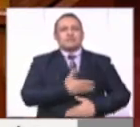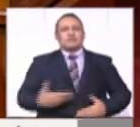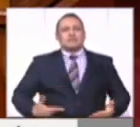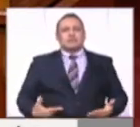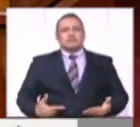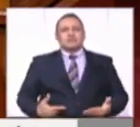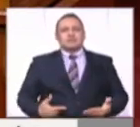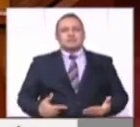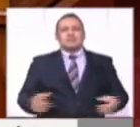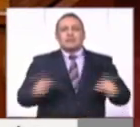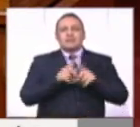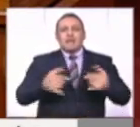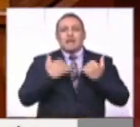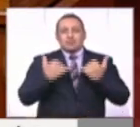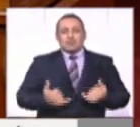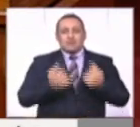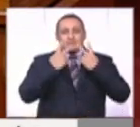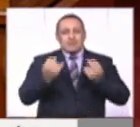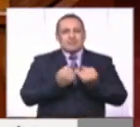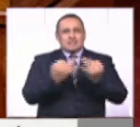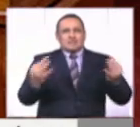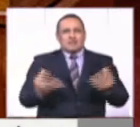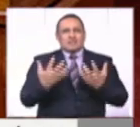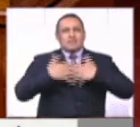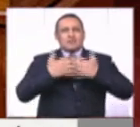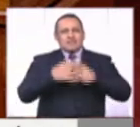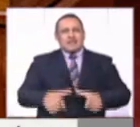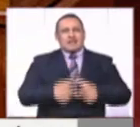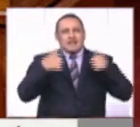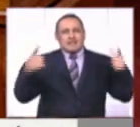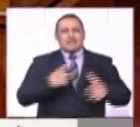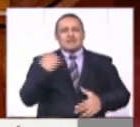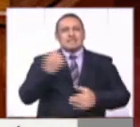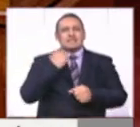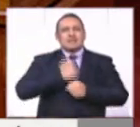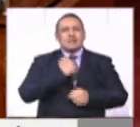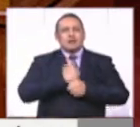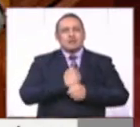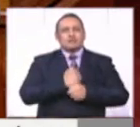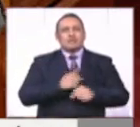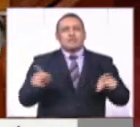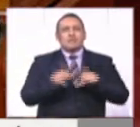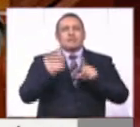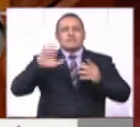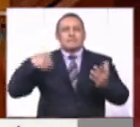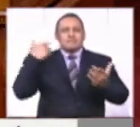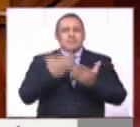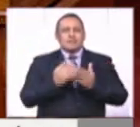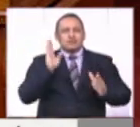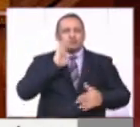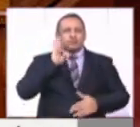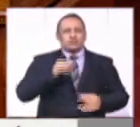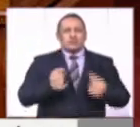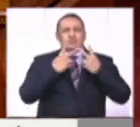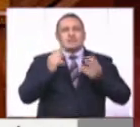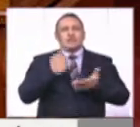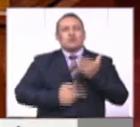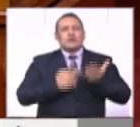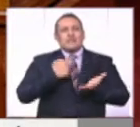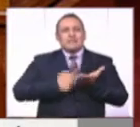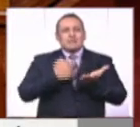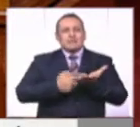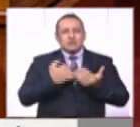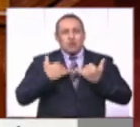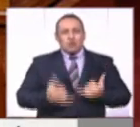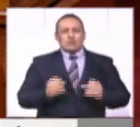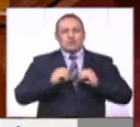presidente actualmente las grandes empresas transnacionales que laboran vienen contaminando lo que estamos debatiendo el